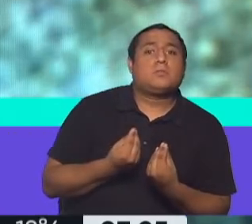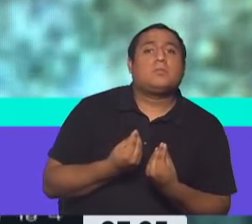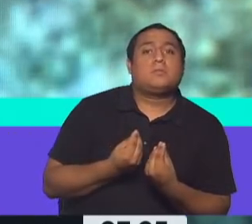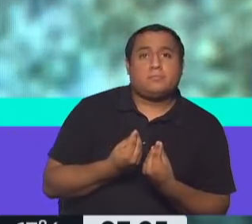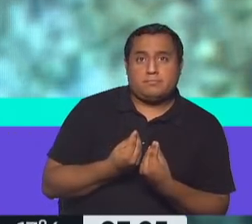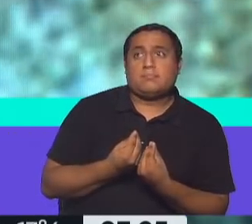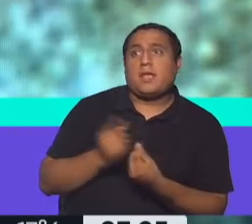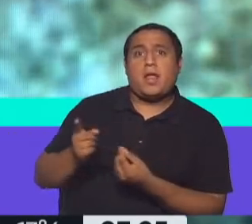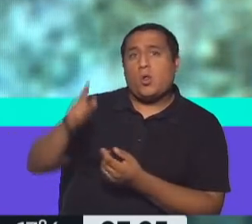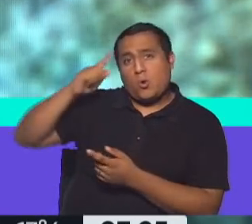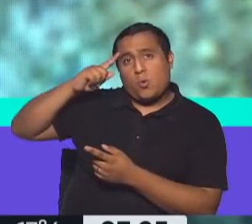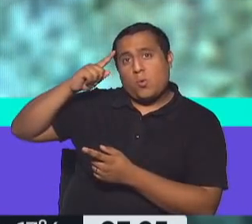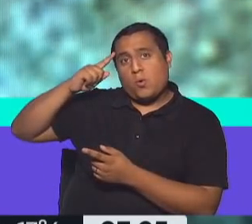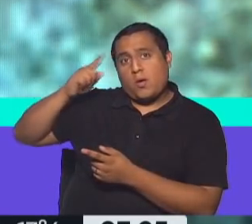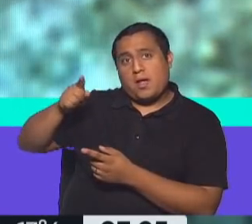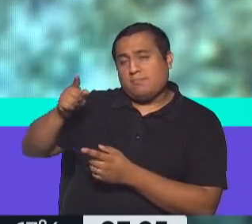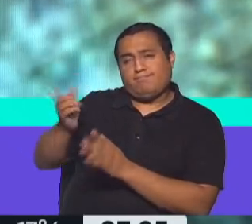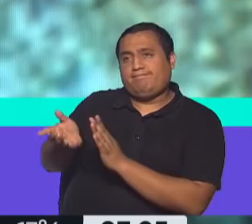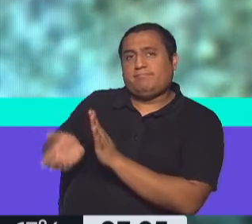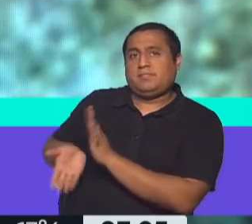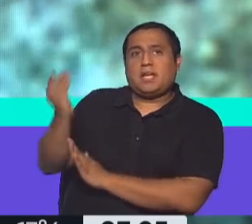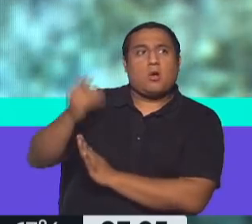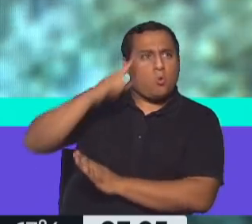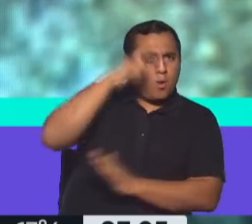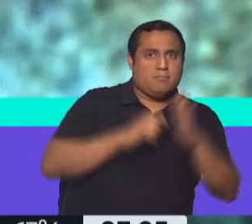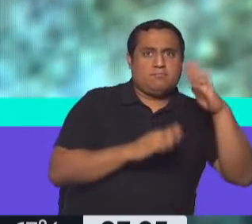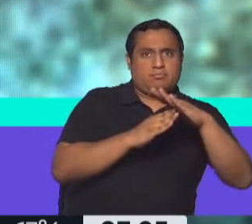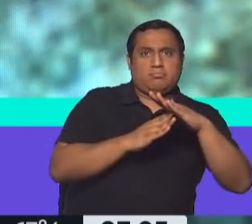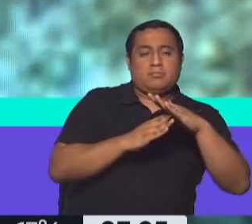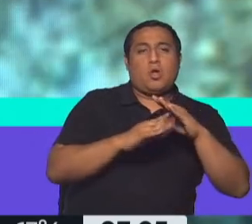Vergés destituido, denunciado ante el Consejo de la Magistratura y